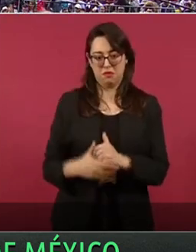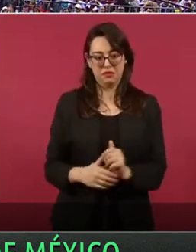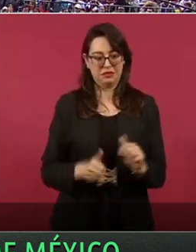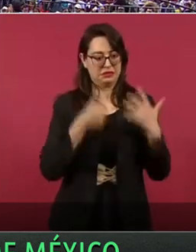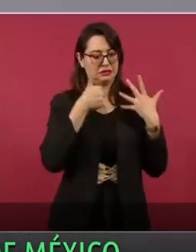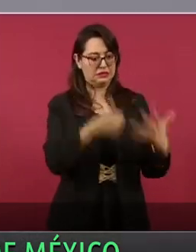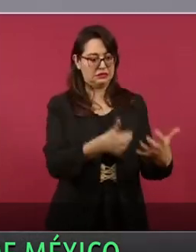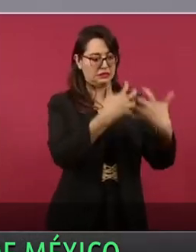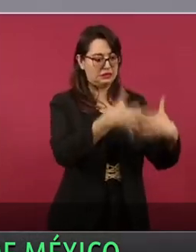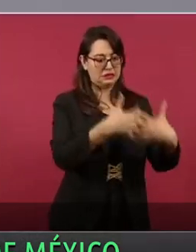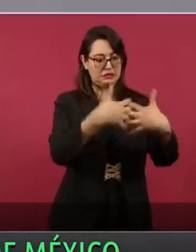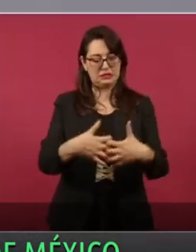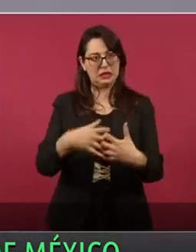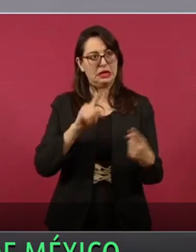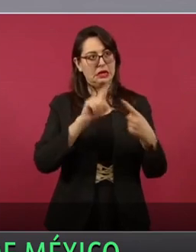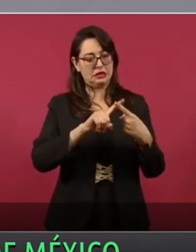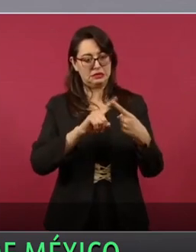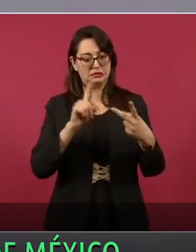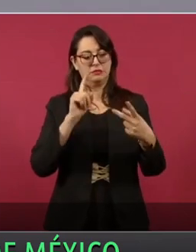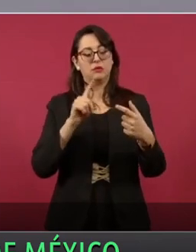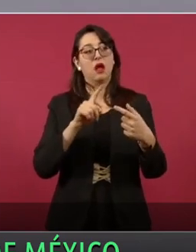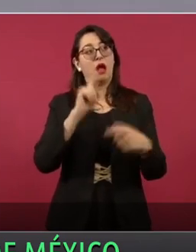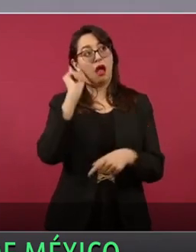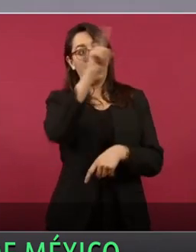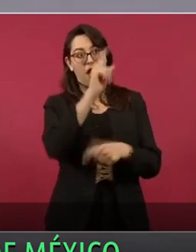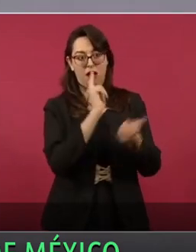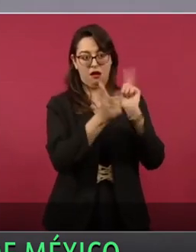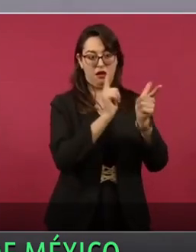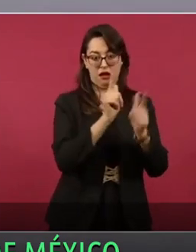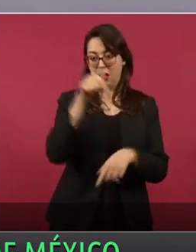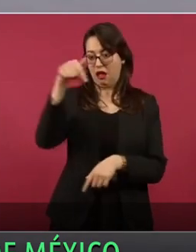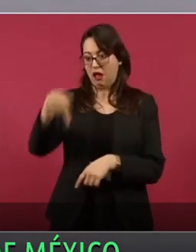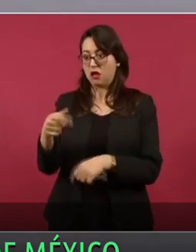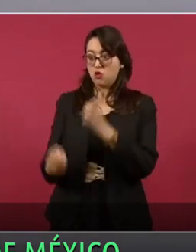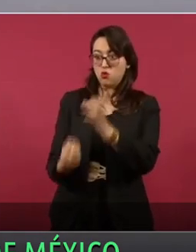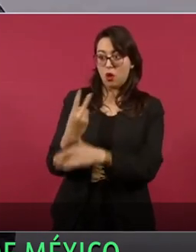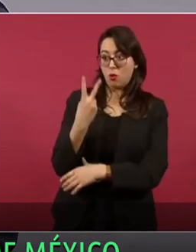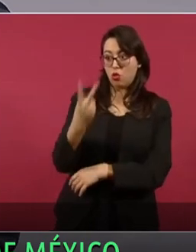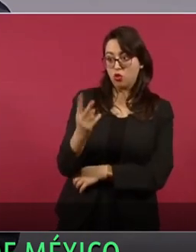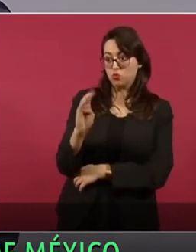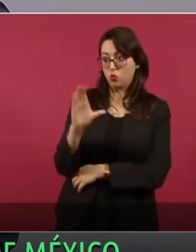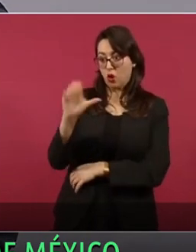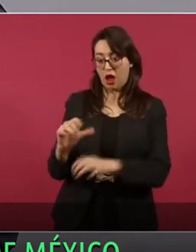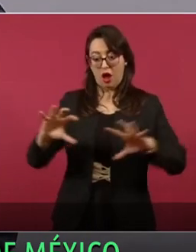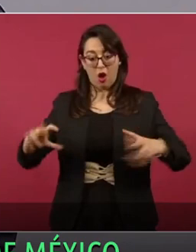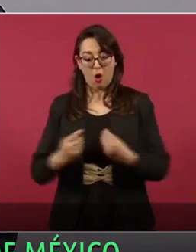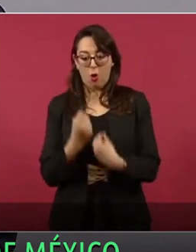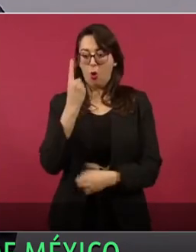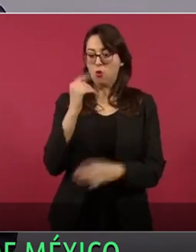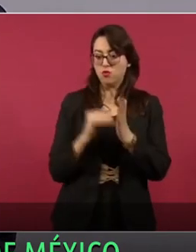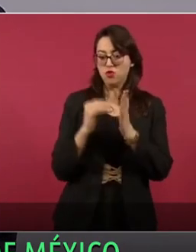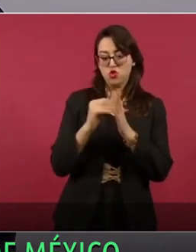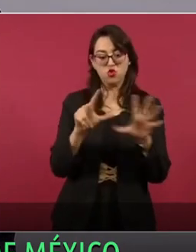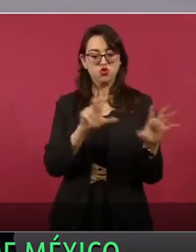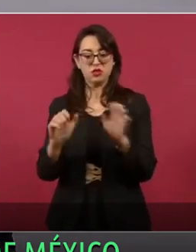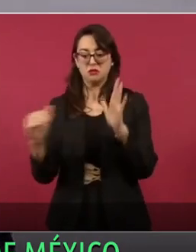y la nueva refinería Olmeca procesaremos un millón ochocientos mil barriles lo que nos permitirá alcanzar